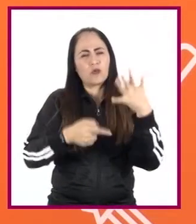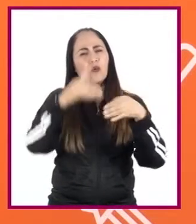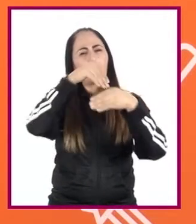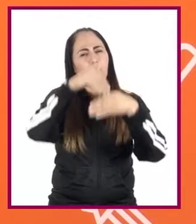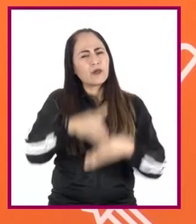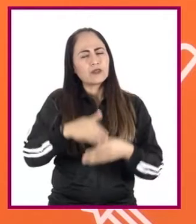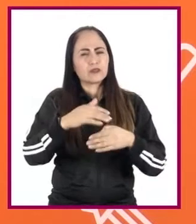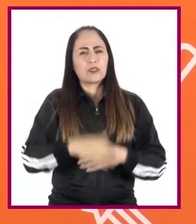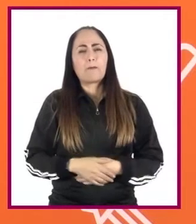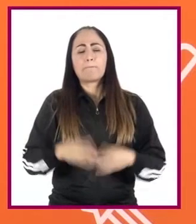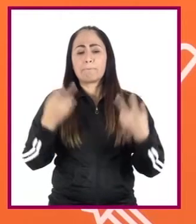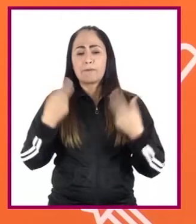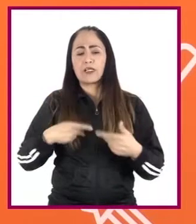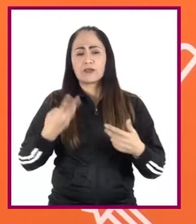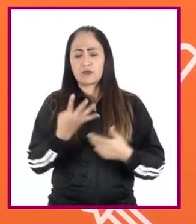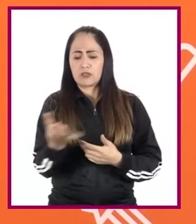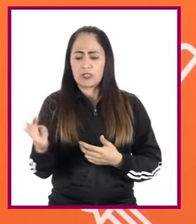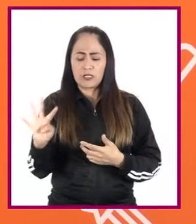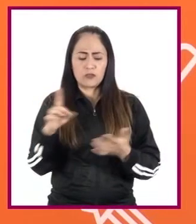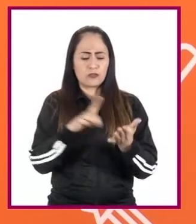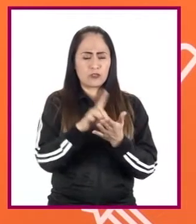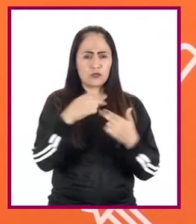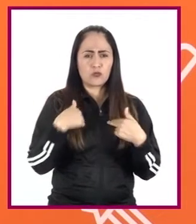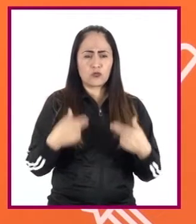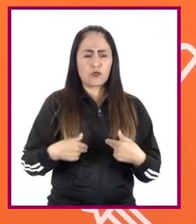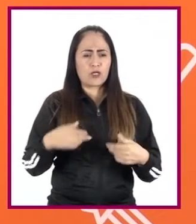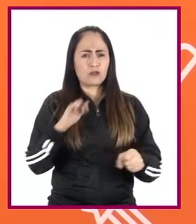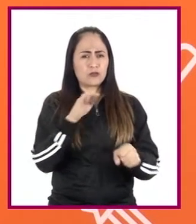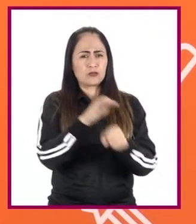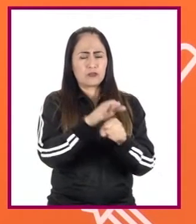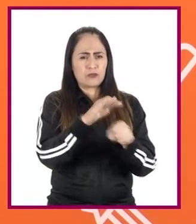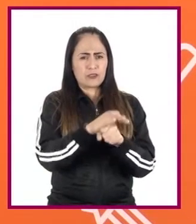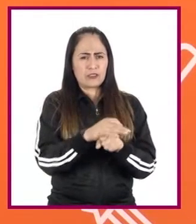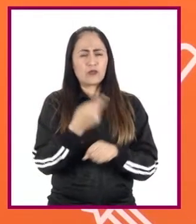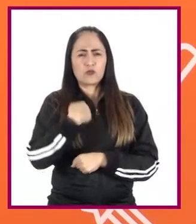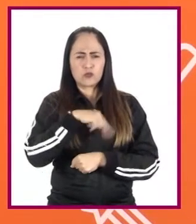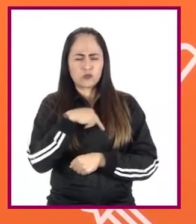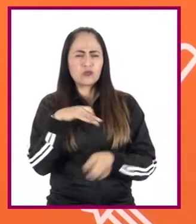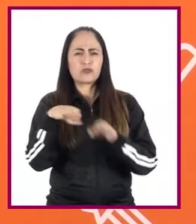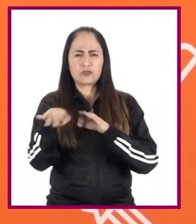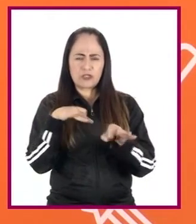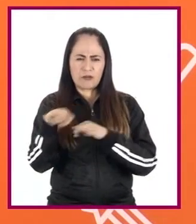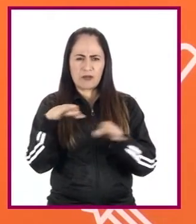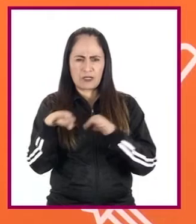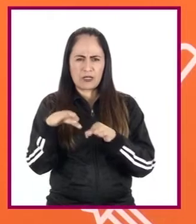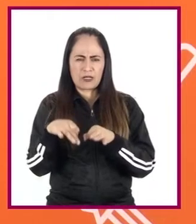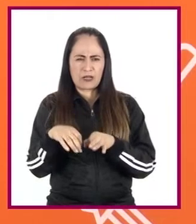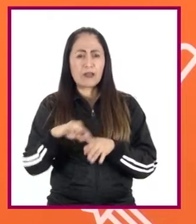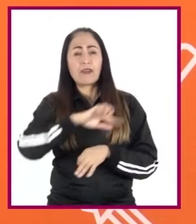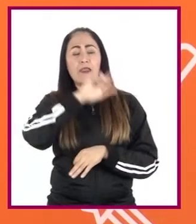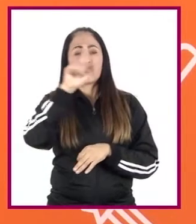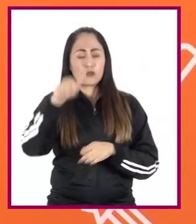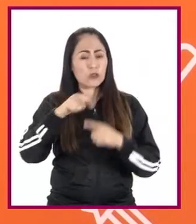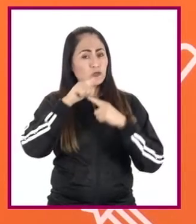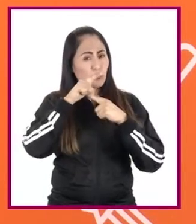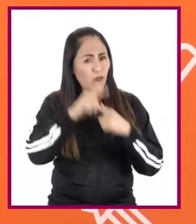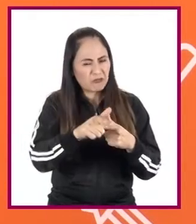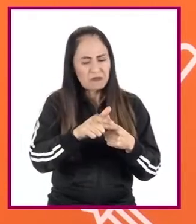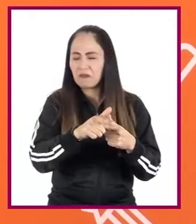Las personas defensoras de los derechos humanos realizamos esta labor para que algún día ya no sea necesario